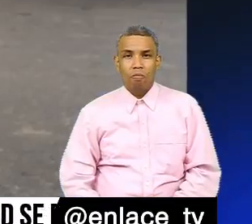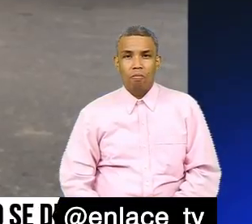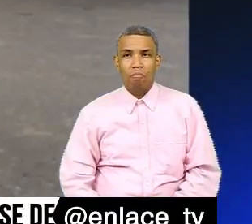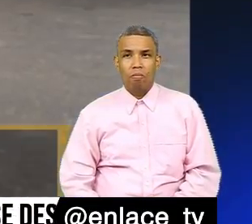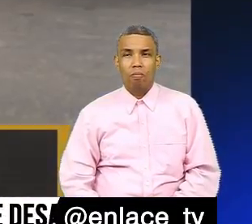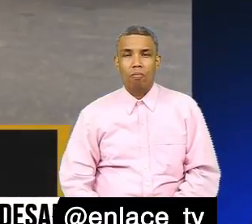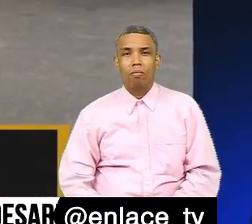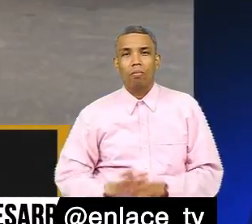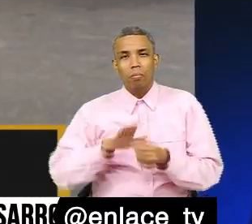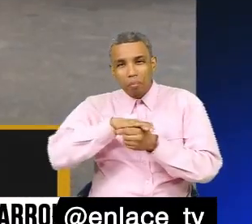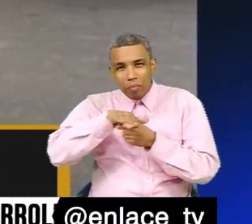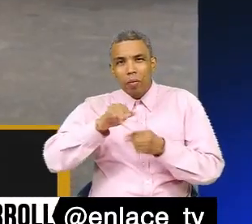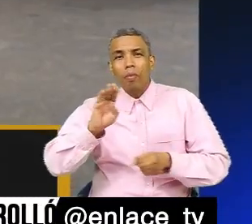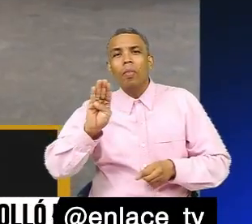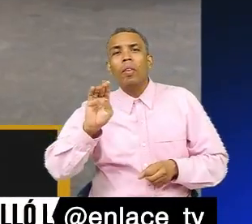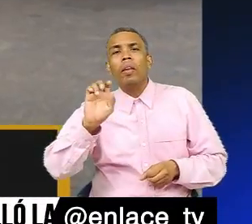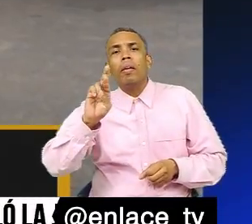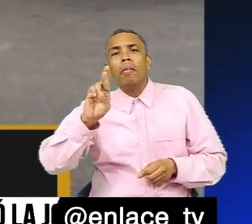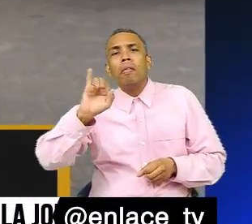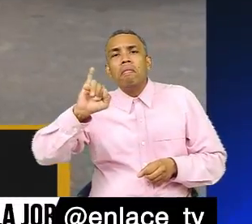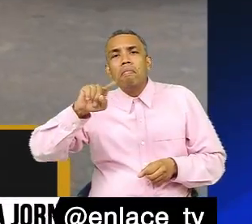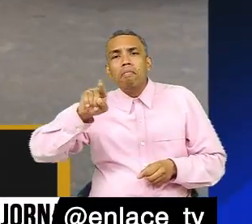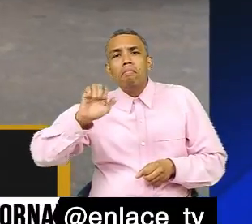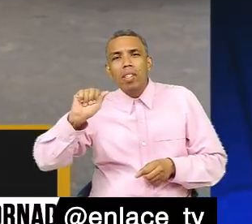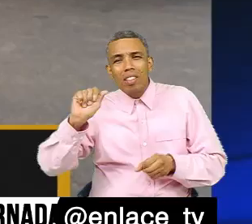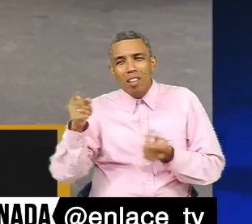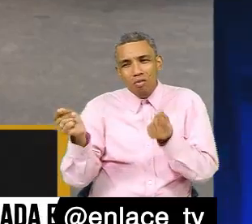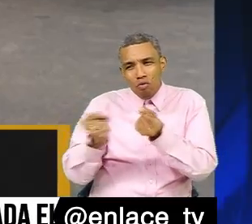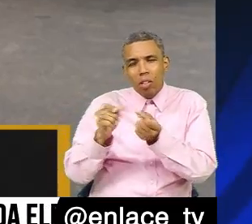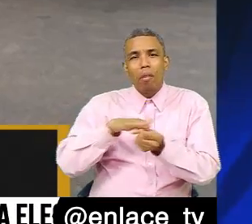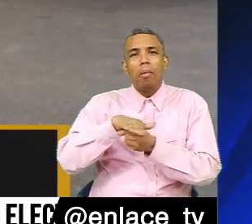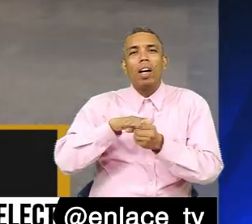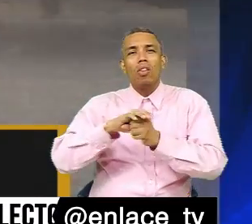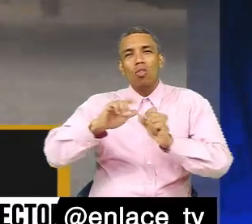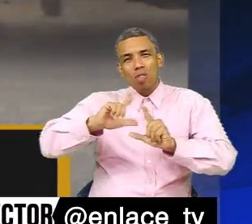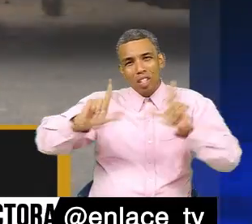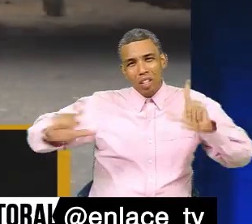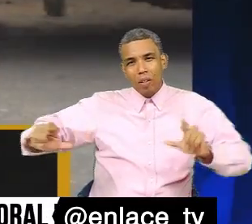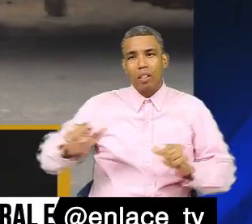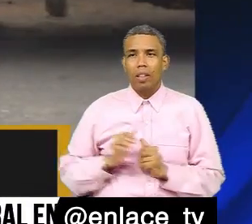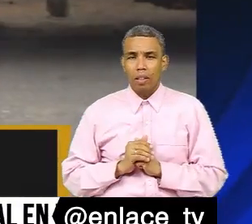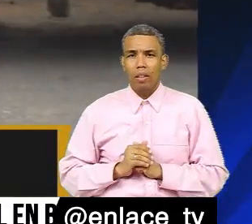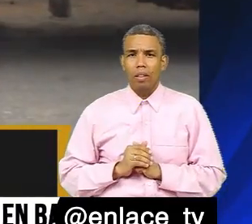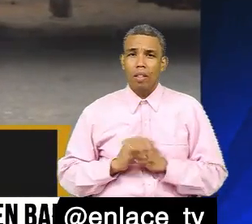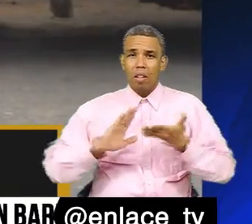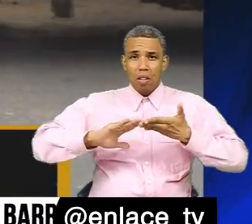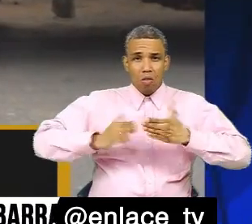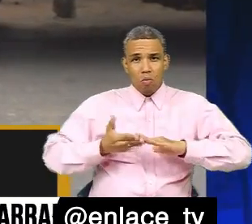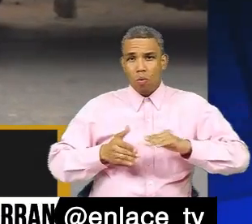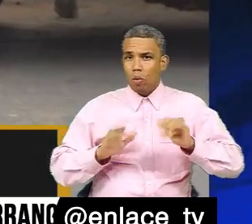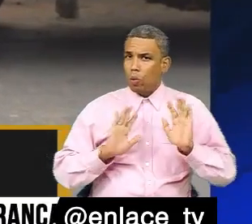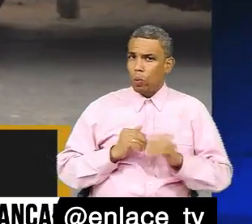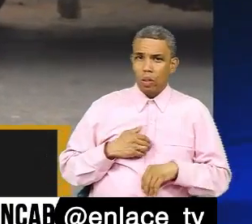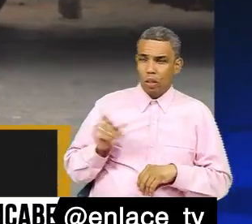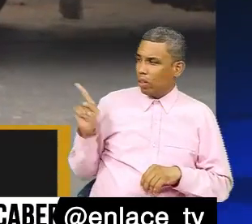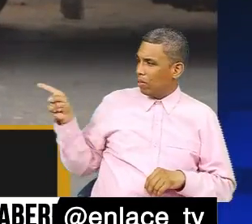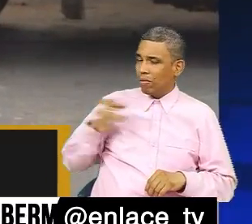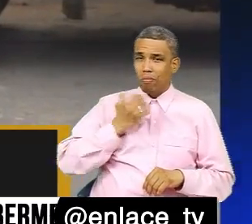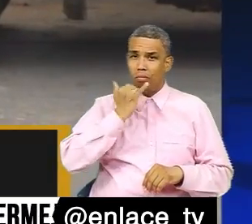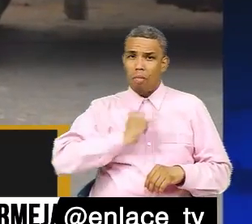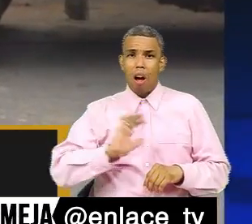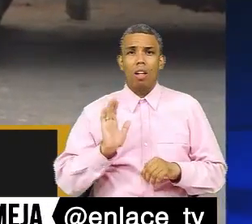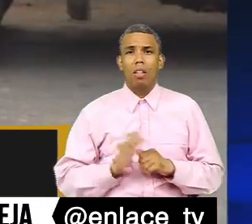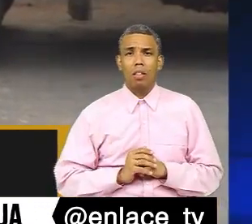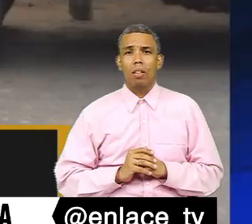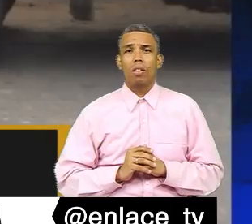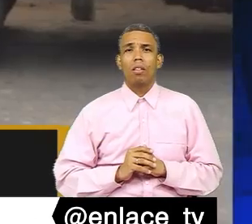En el barrio Brisas de la Libertad, en la calle 74 con carrera 23, la comunidad se queja por el funcionamiento de una empresa de maquinaria pesada que